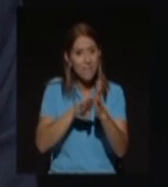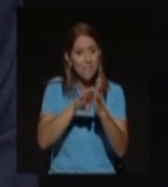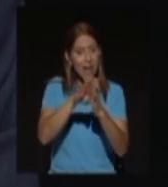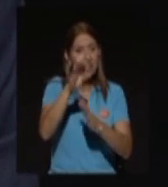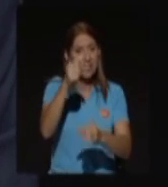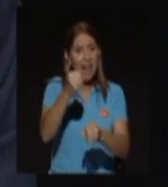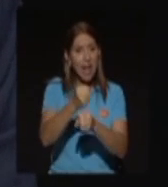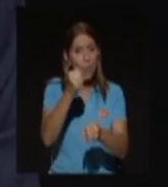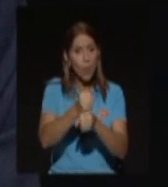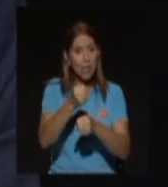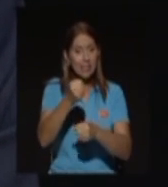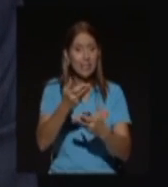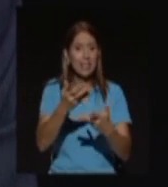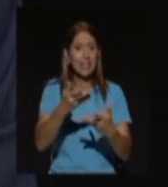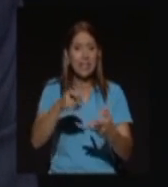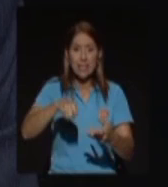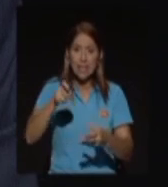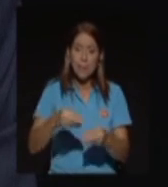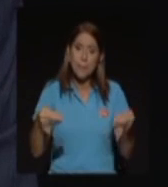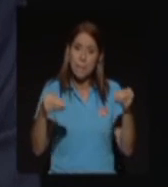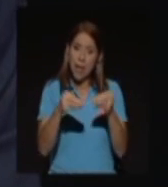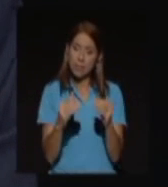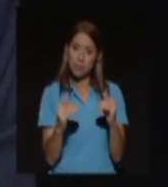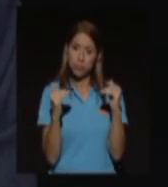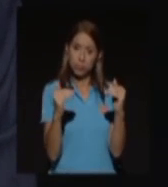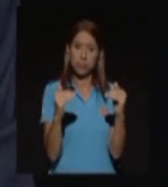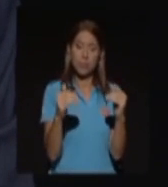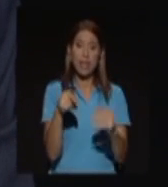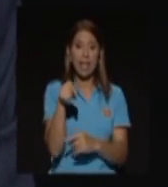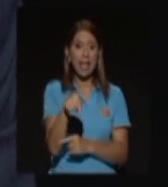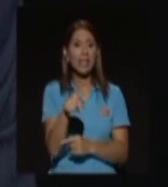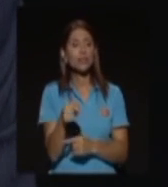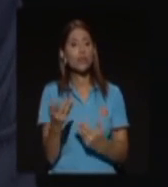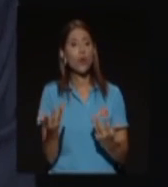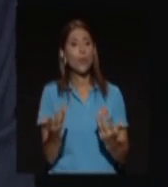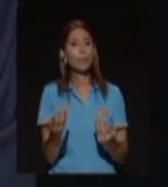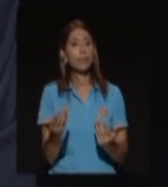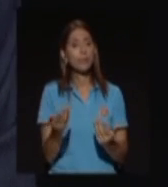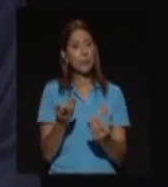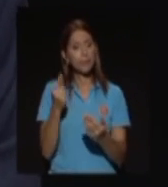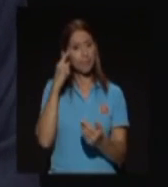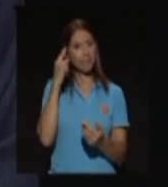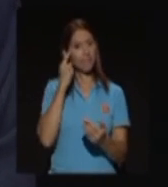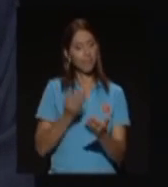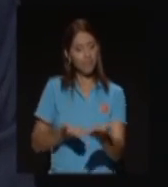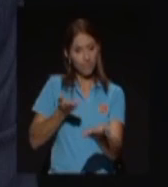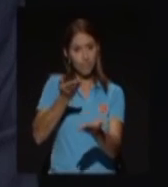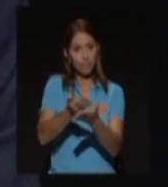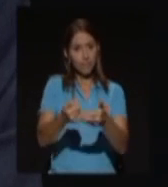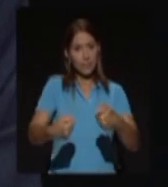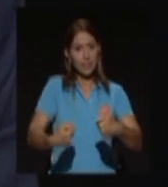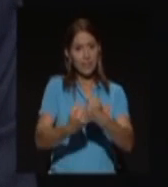que requieren un mayor nivel de calificación. Eso nos lleva a plantear un desafío nacional donde